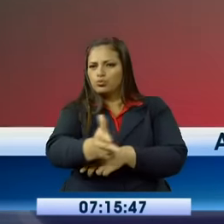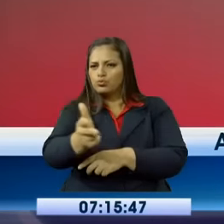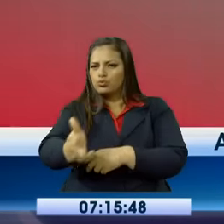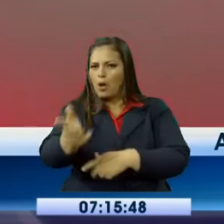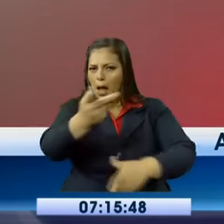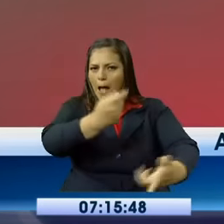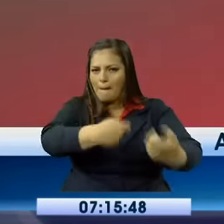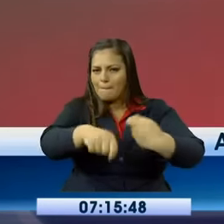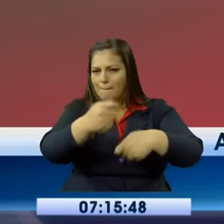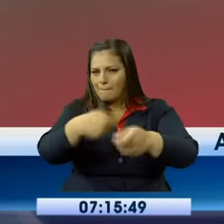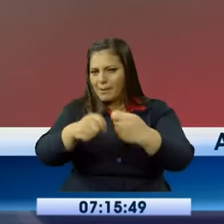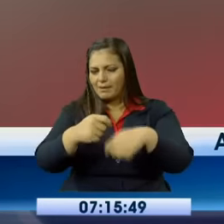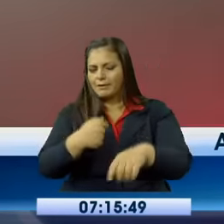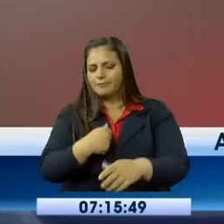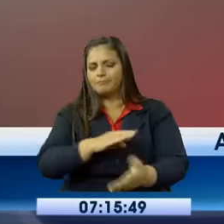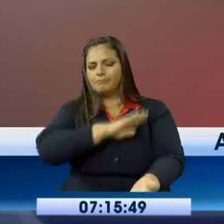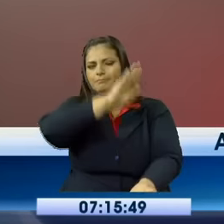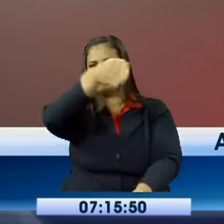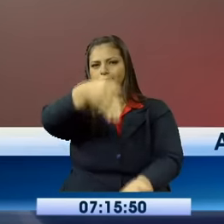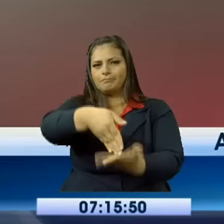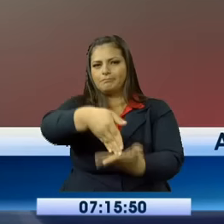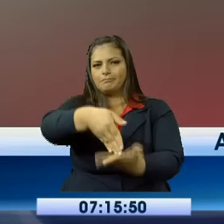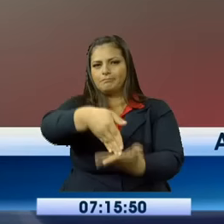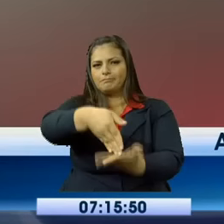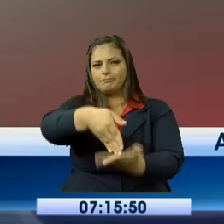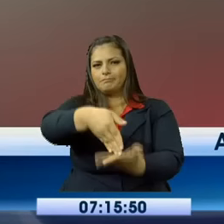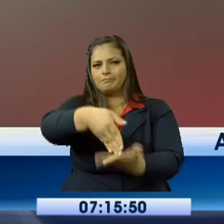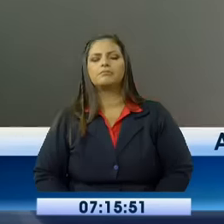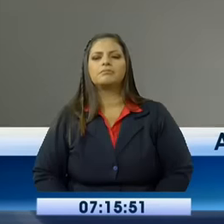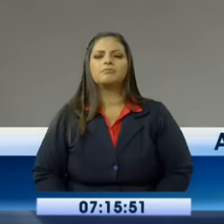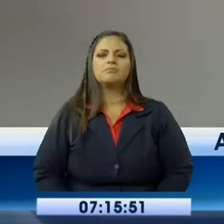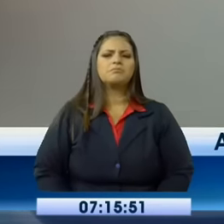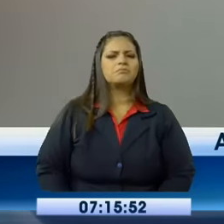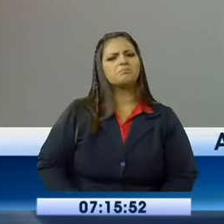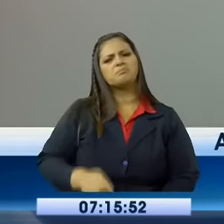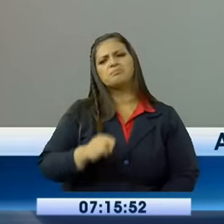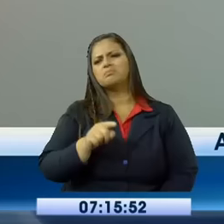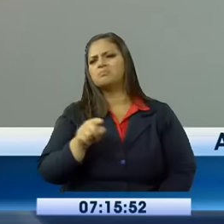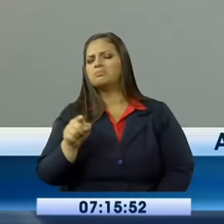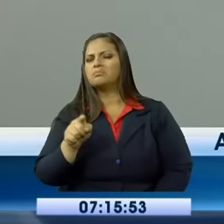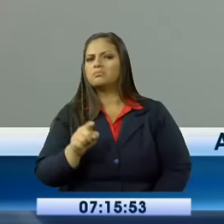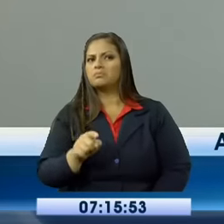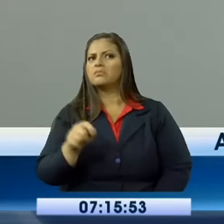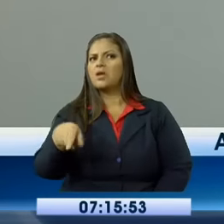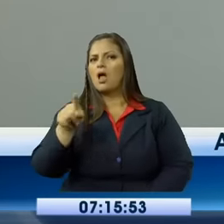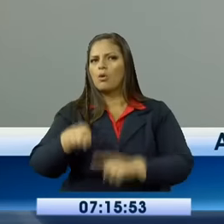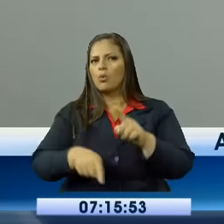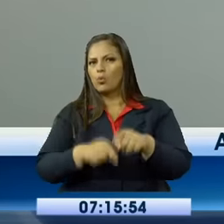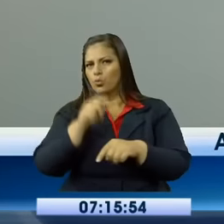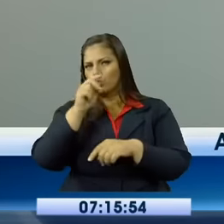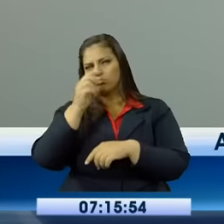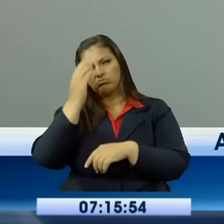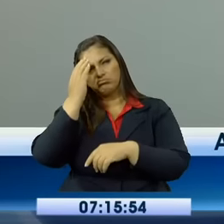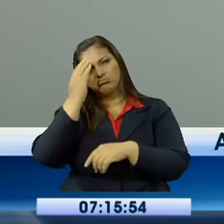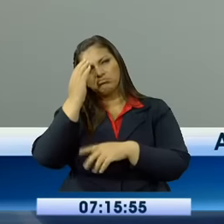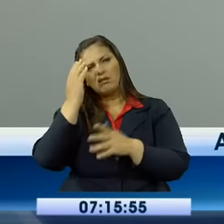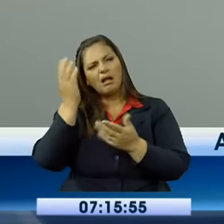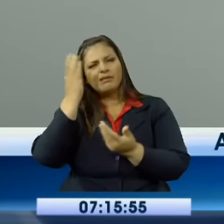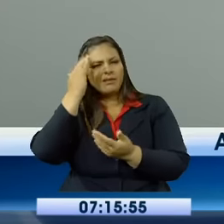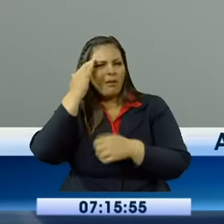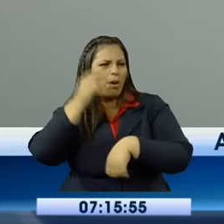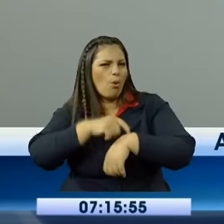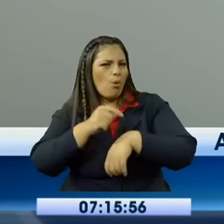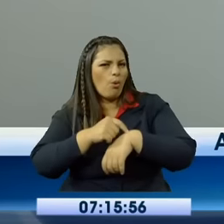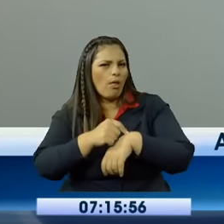en feria, alguna cosa, porque están hasta los globos. No, ¿sabes qué? Puede ser también a la hora del almuerzo. Ah, puede ser, claro. ¿Verdad? Entonces, muchos están en su